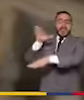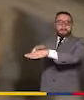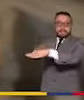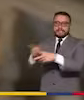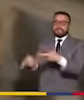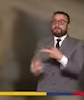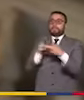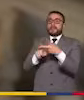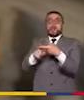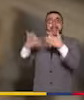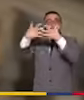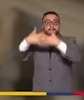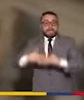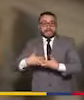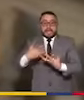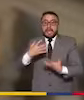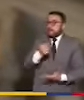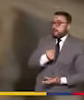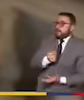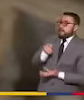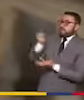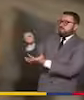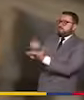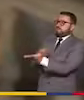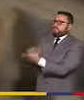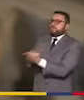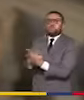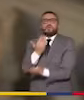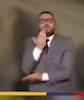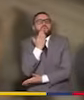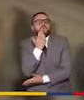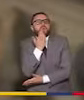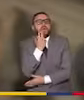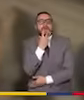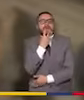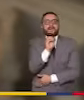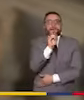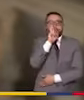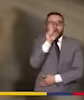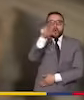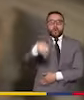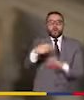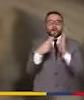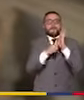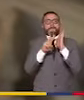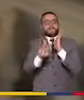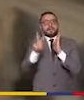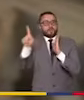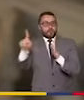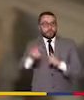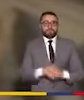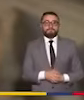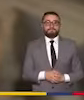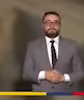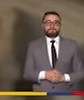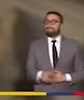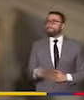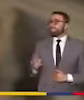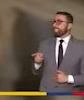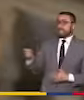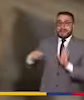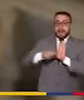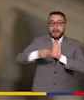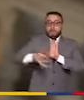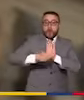empresa el 30 de junio del 2021. Según el reporte de